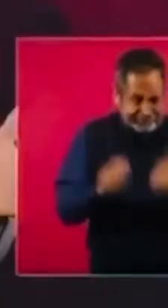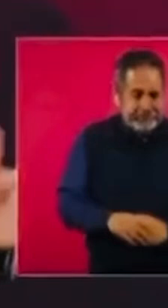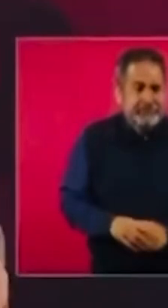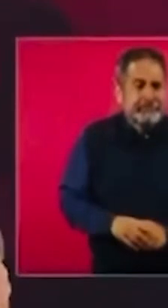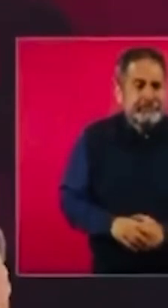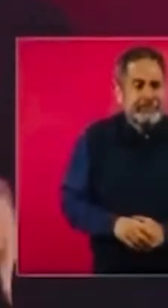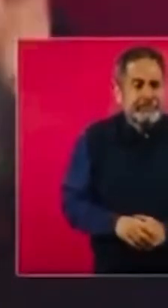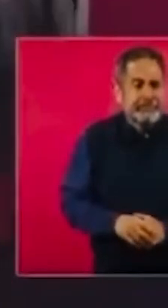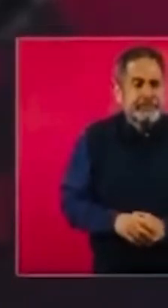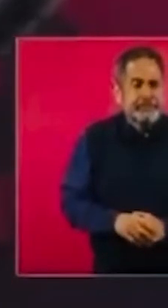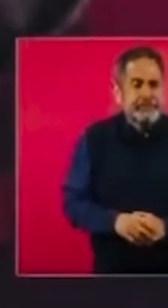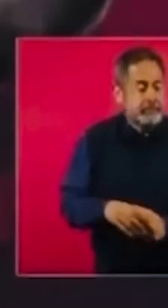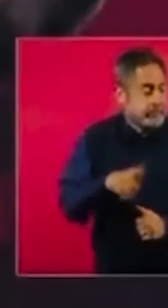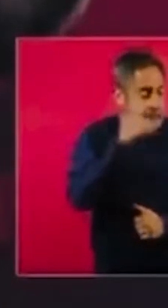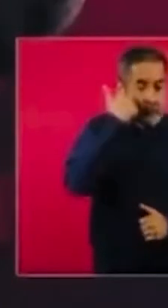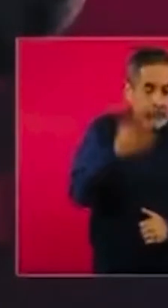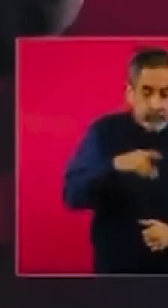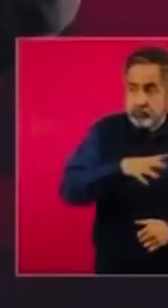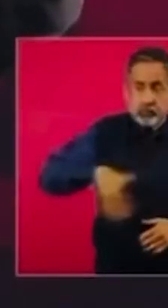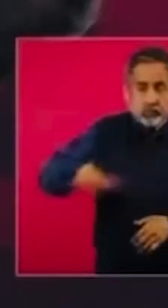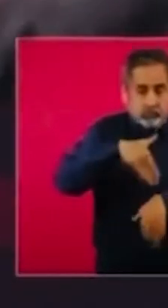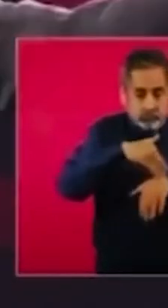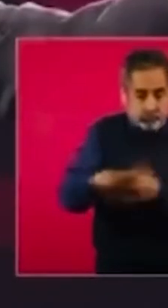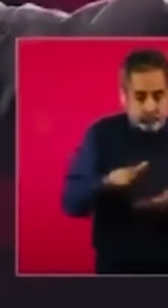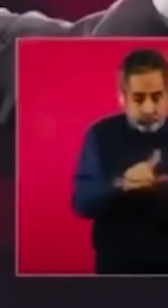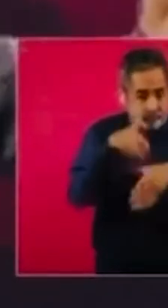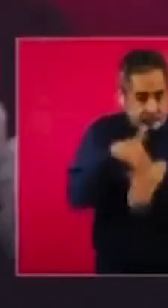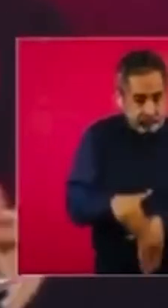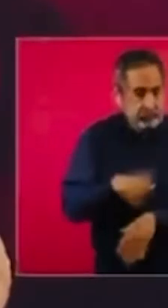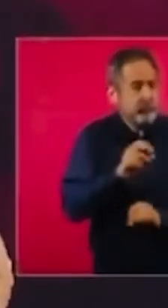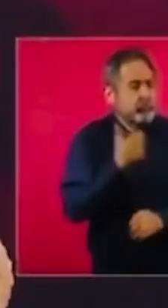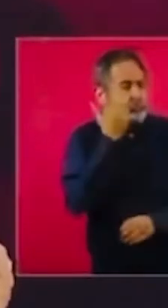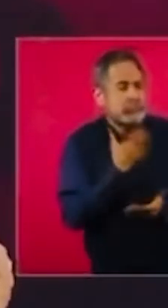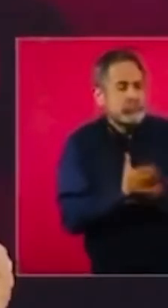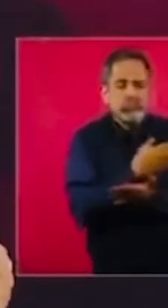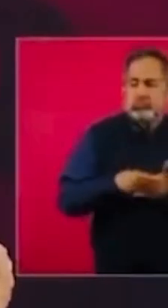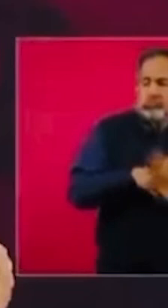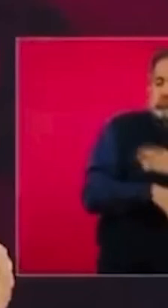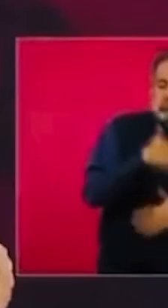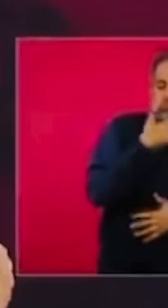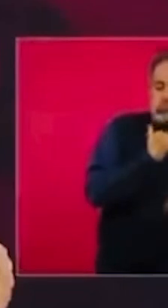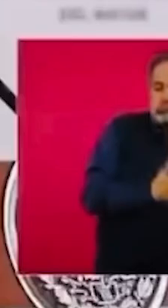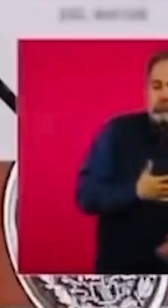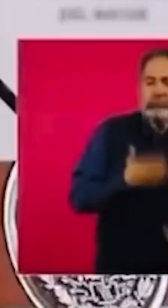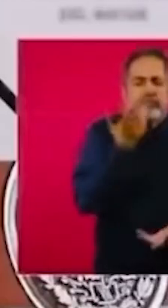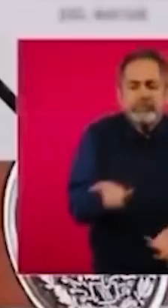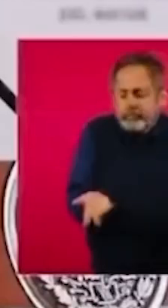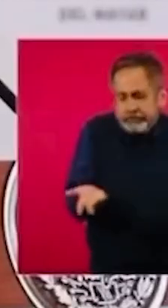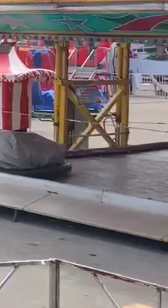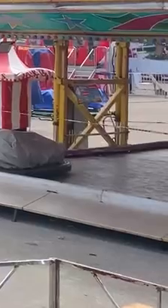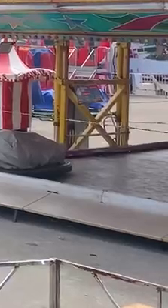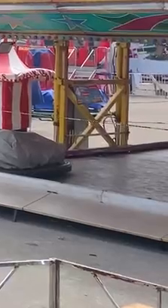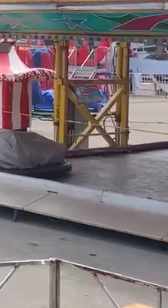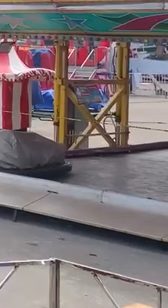tan sencillo como eso, es como si yo emito como titular del Poder Ejecutivo una orden de aprehensión. Dijo, eso no me corresponde, eso